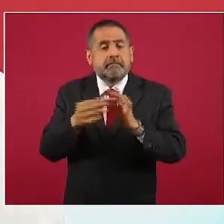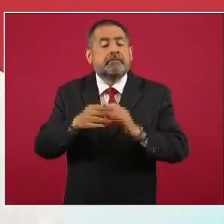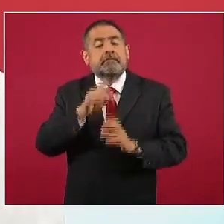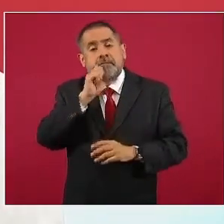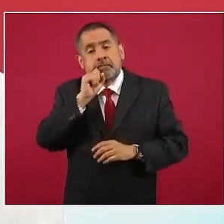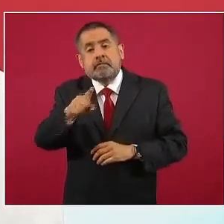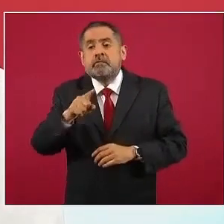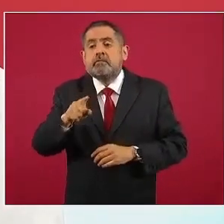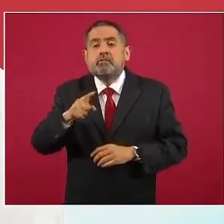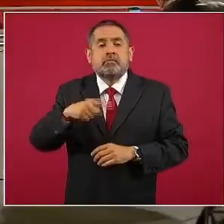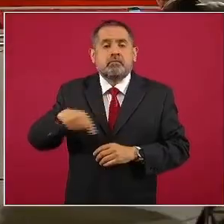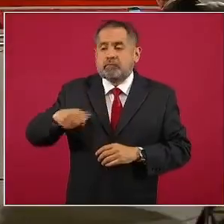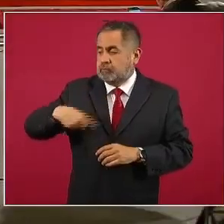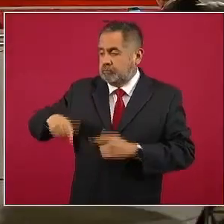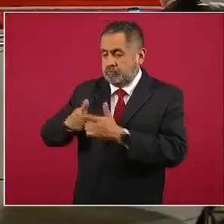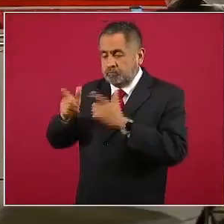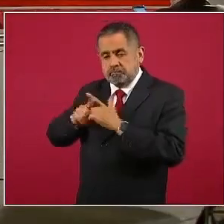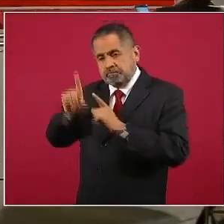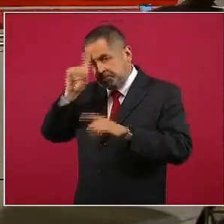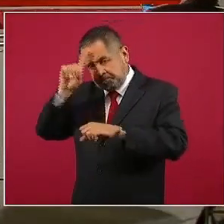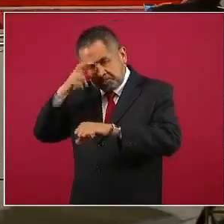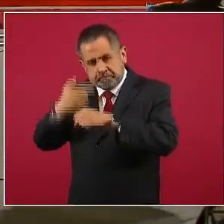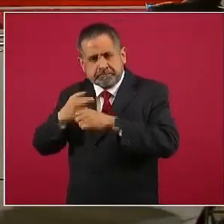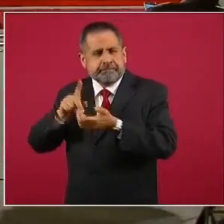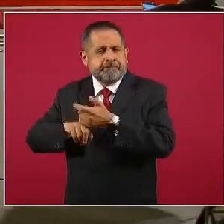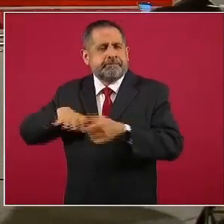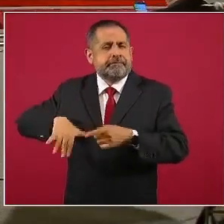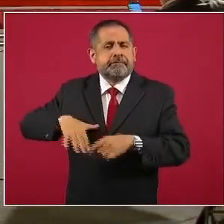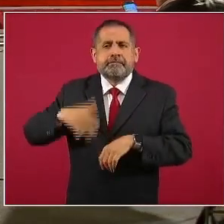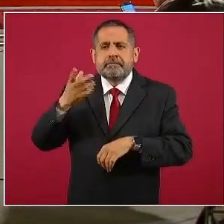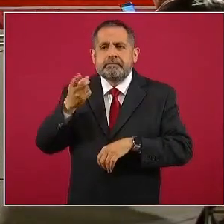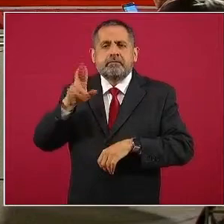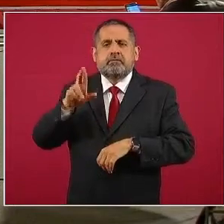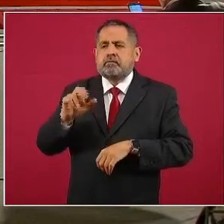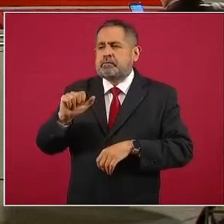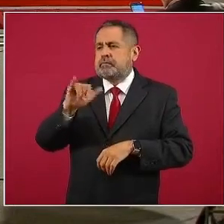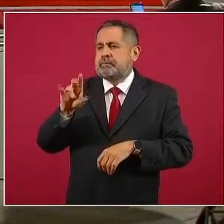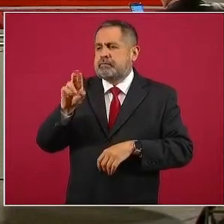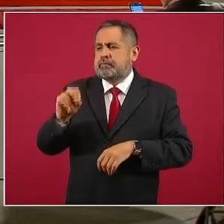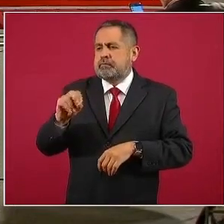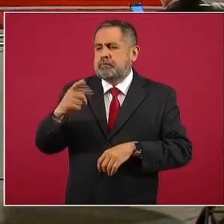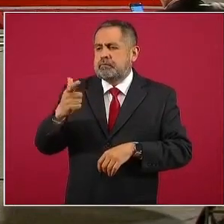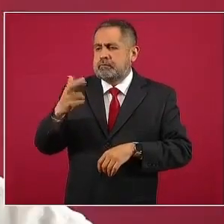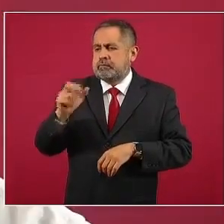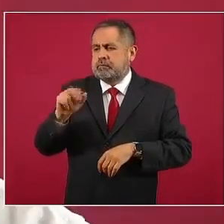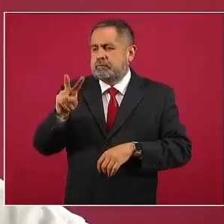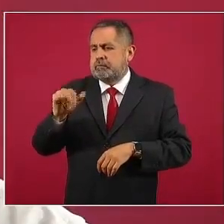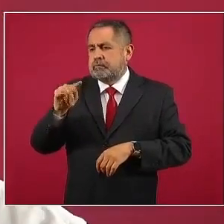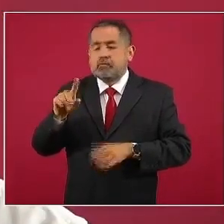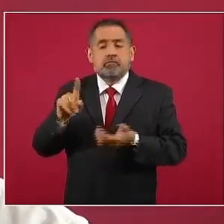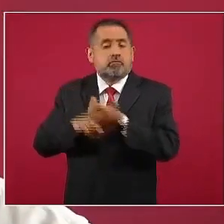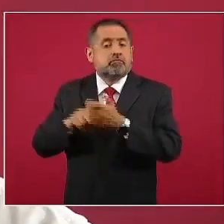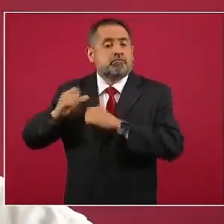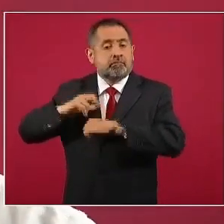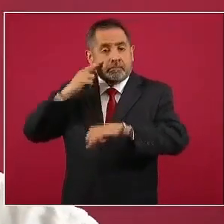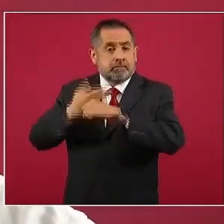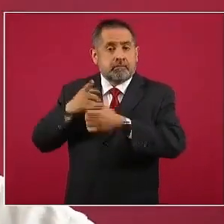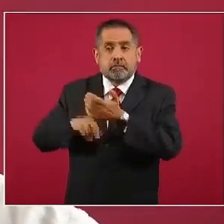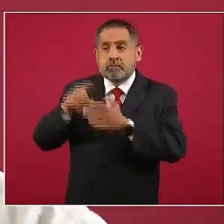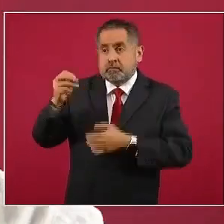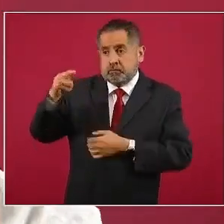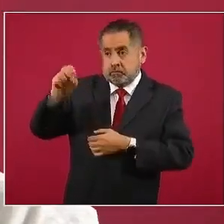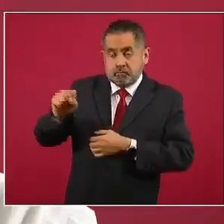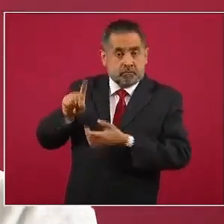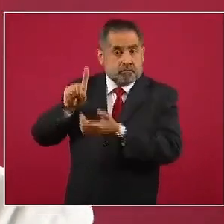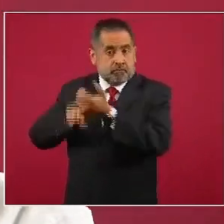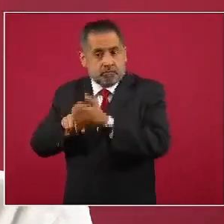activamente en los grupos asesores. Ya dije el caso del doctor Alejandro Cravioto, que preside el grupo asesor estratégico, pero también